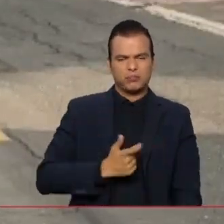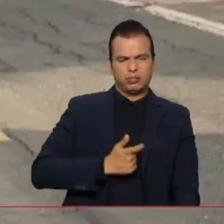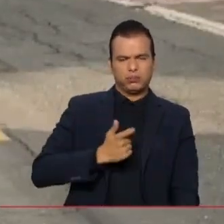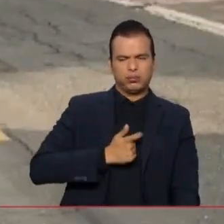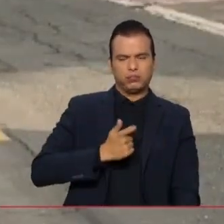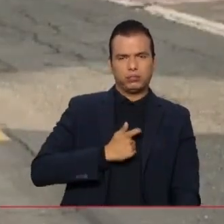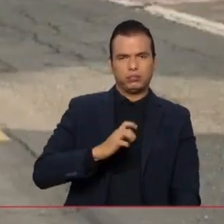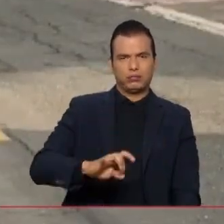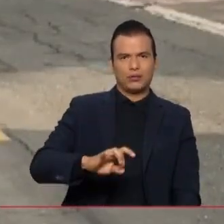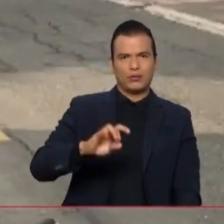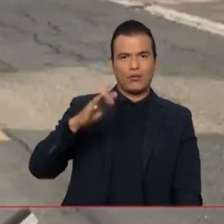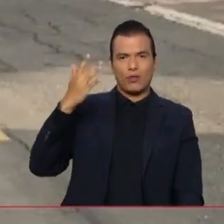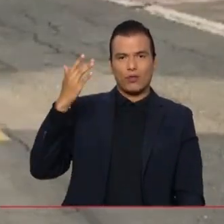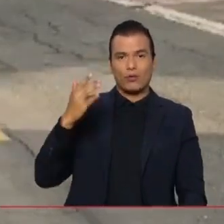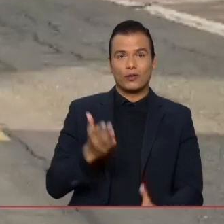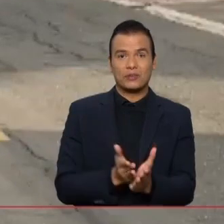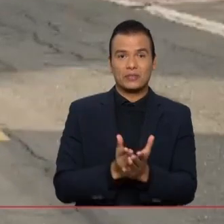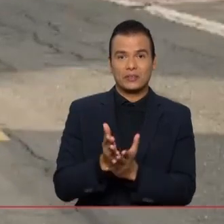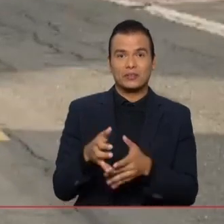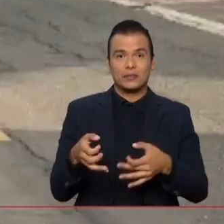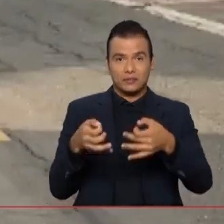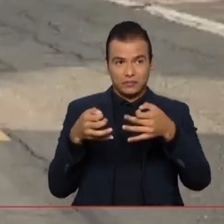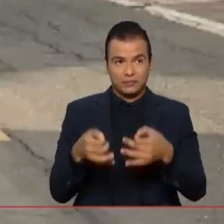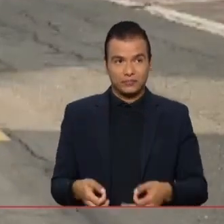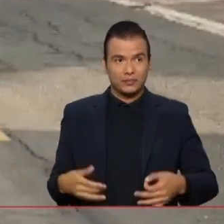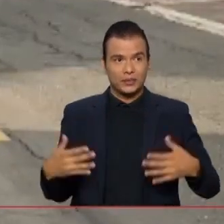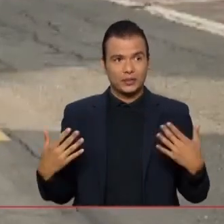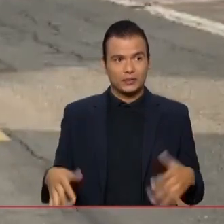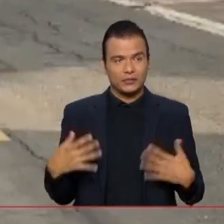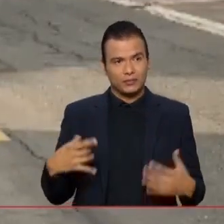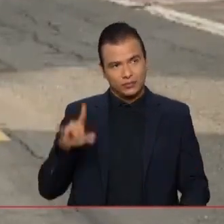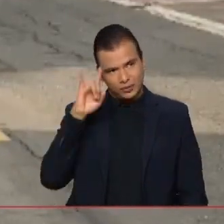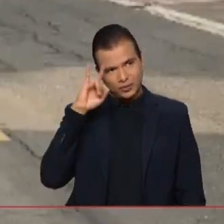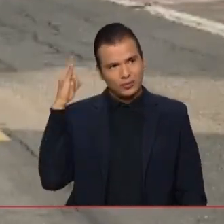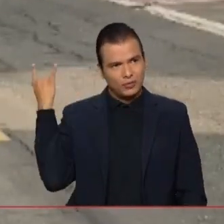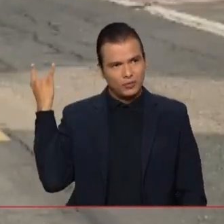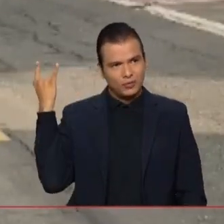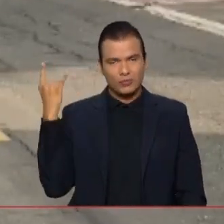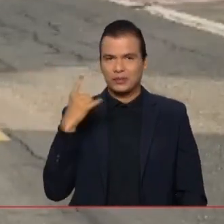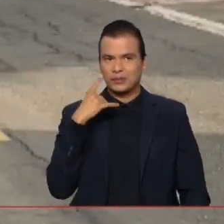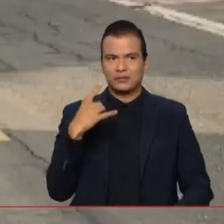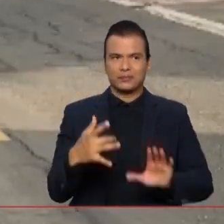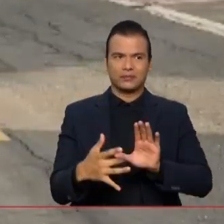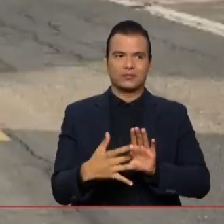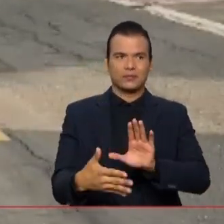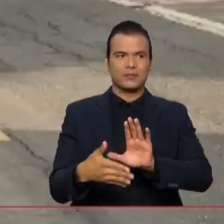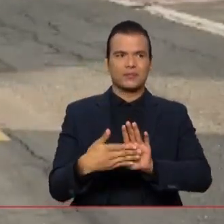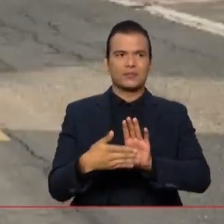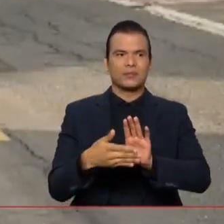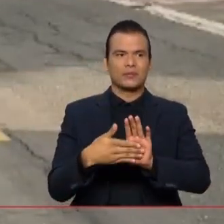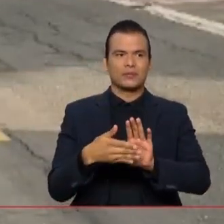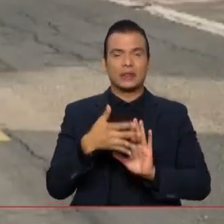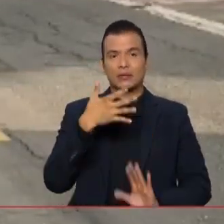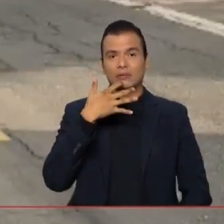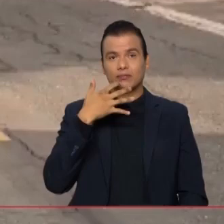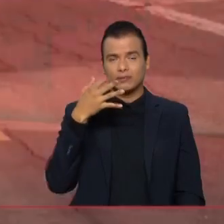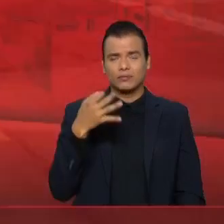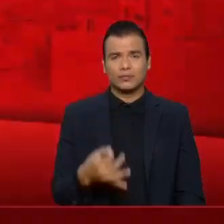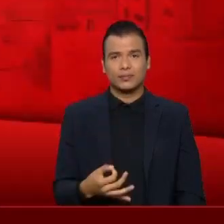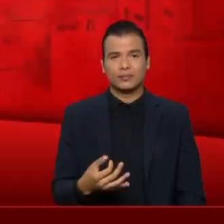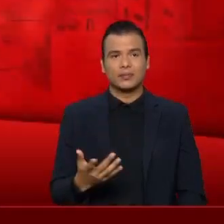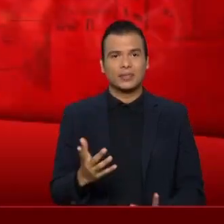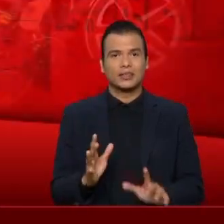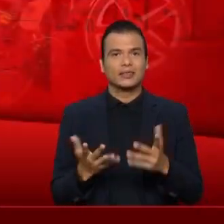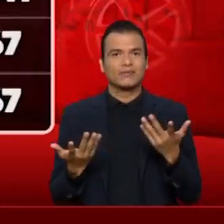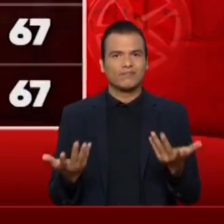Y la ratificación, la evidencia, el testimonio de lo que estoy expresando aquí en la emisión matinal de Telepacífico Noticias la van a ver en este gráfico, donde